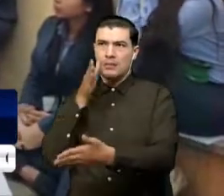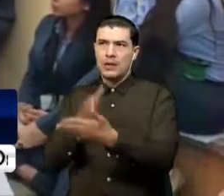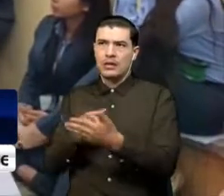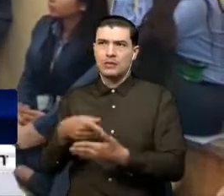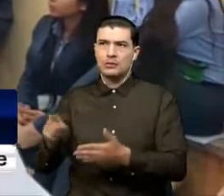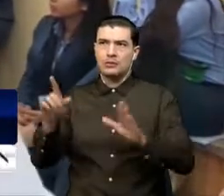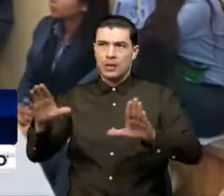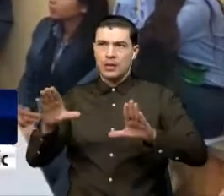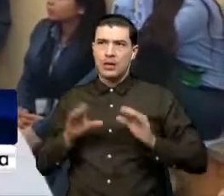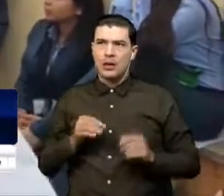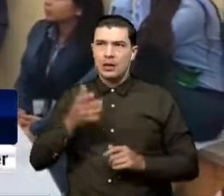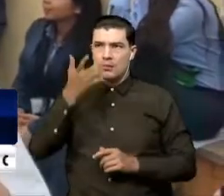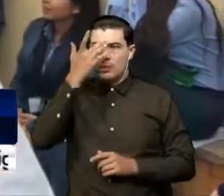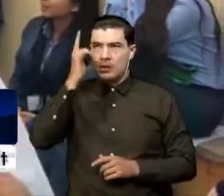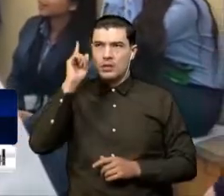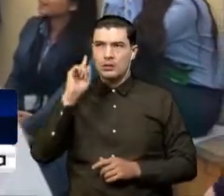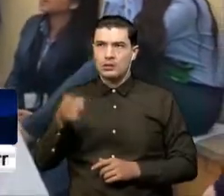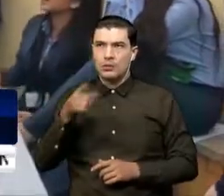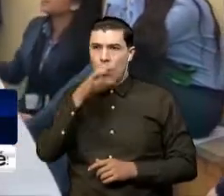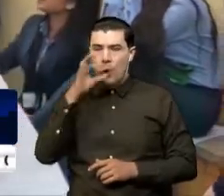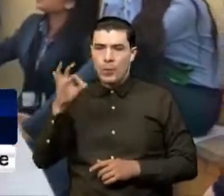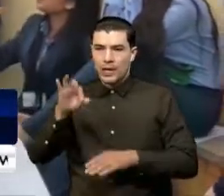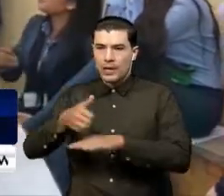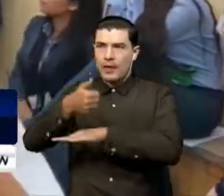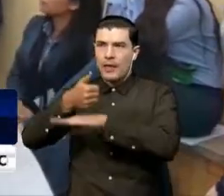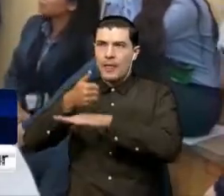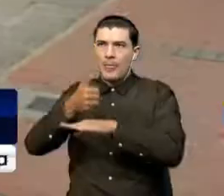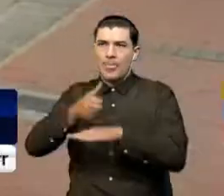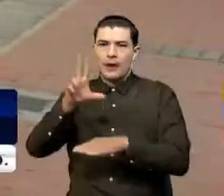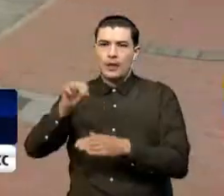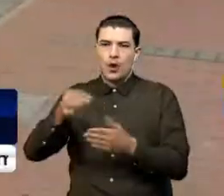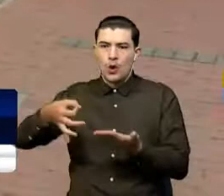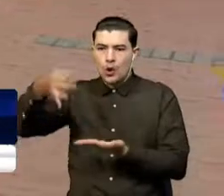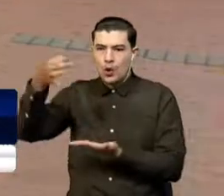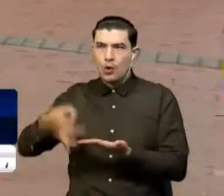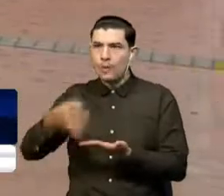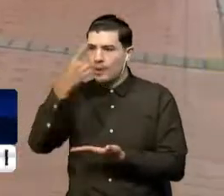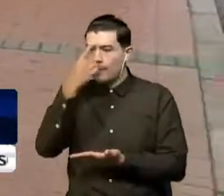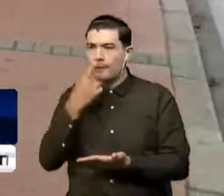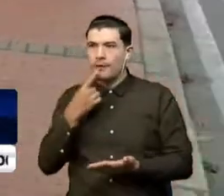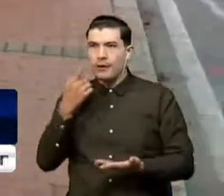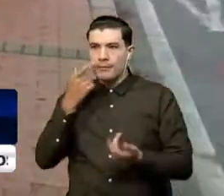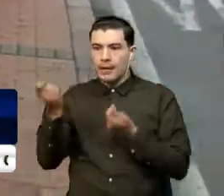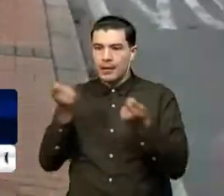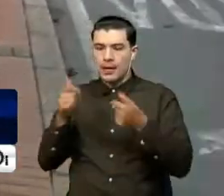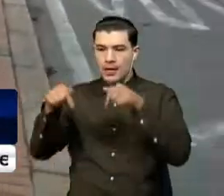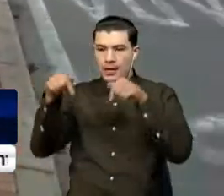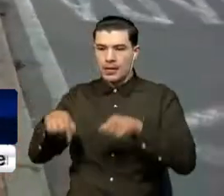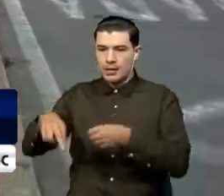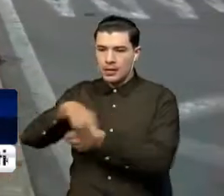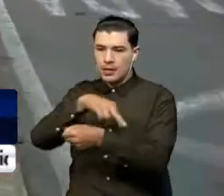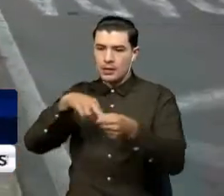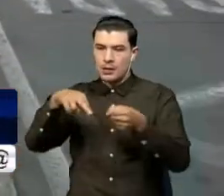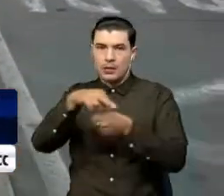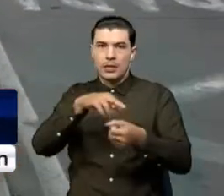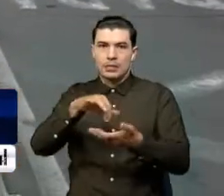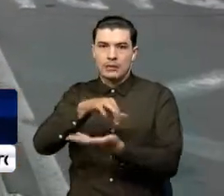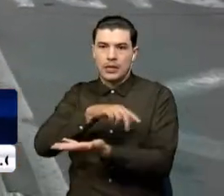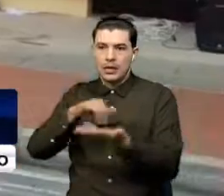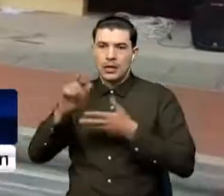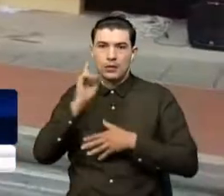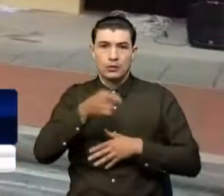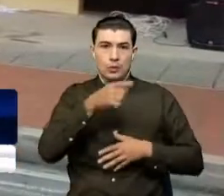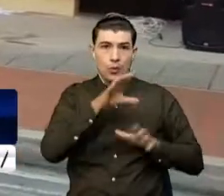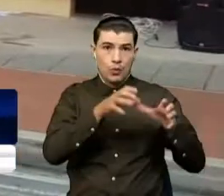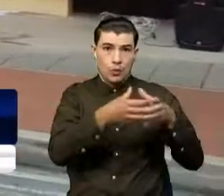aceptada porque el señor director no cumple el perfil para manejar la regional santander los sindicalistas están inconformes con el